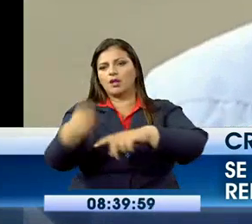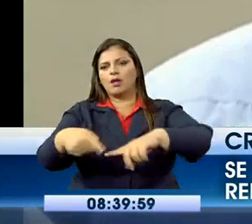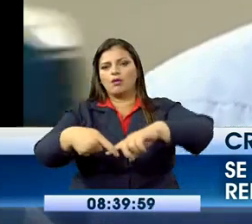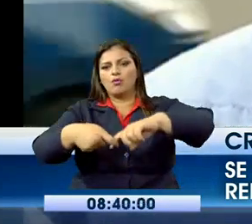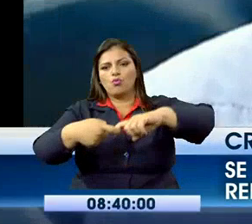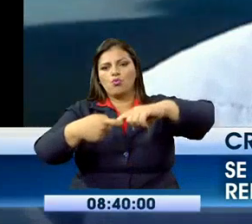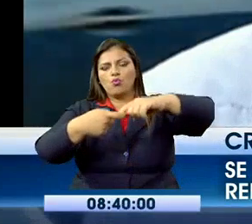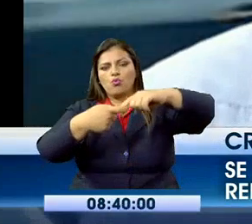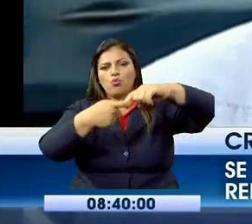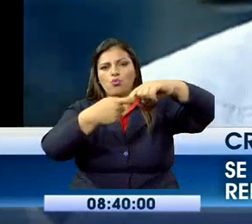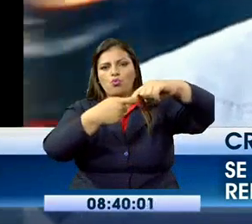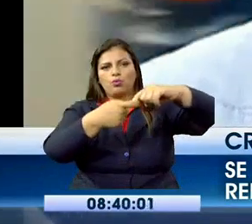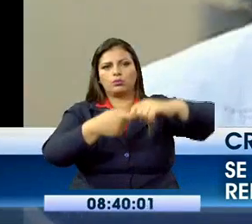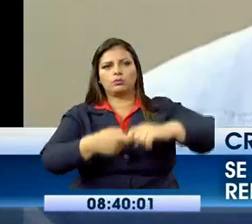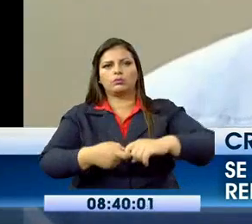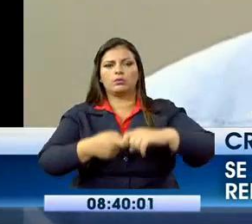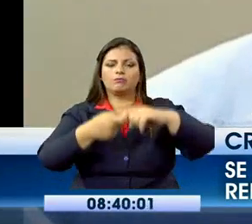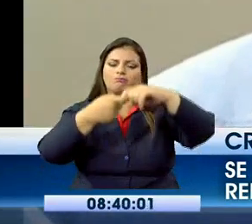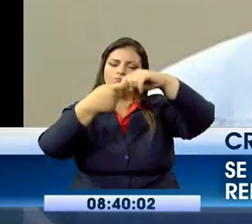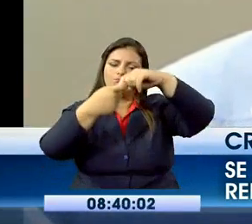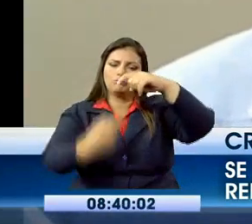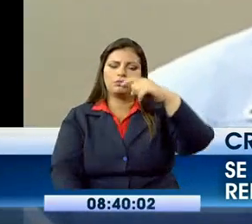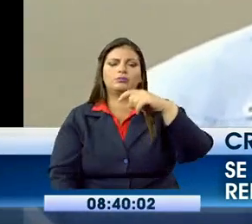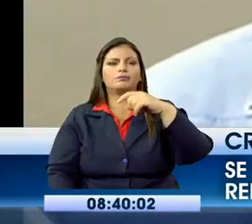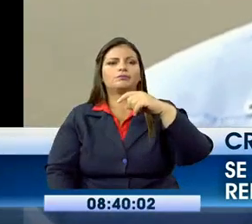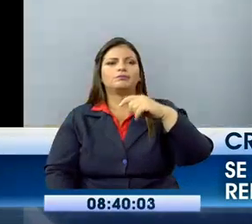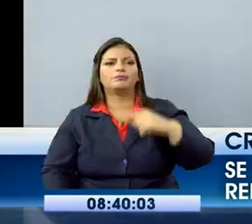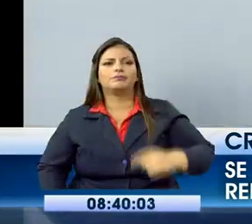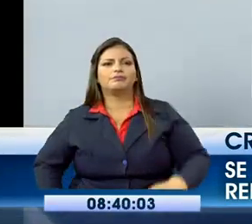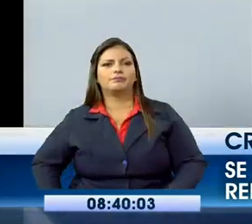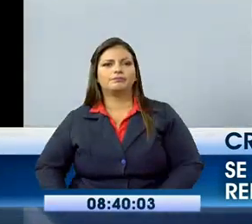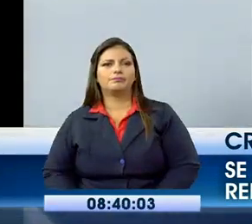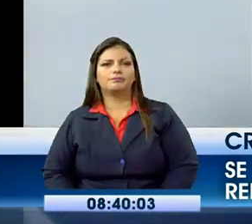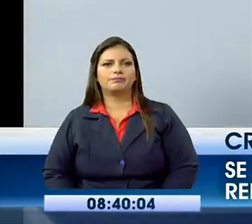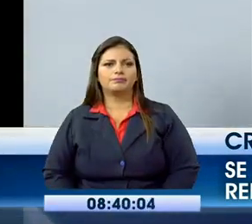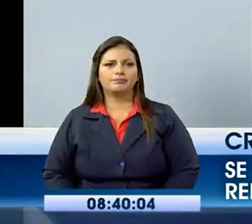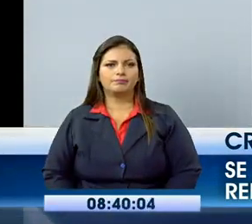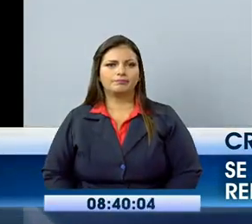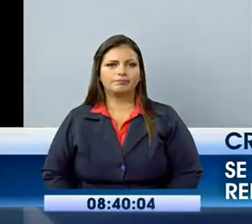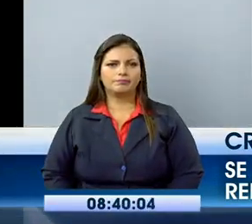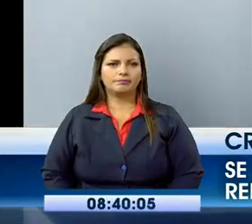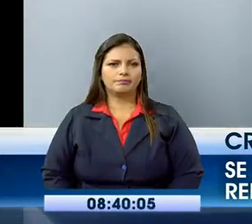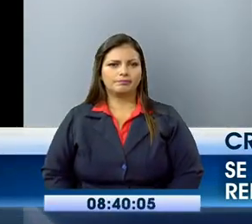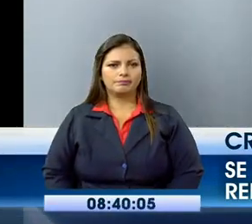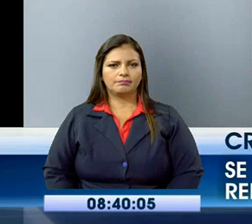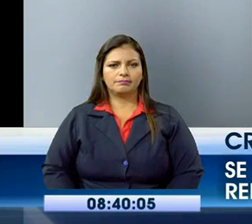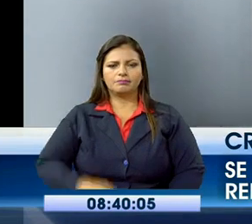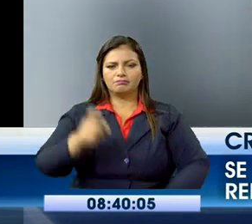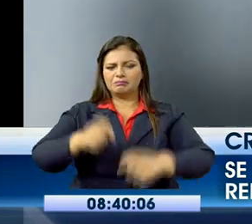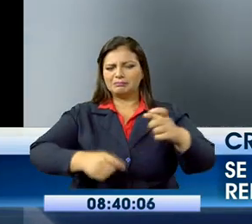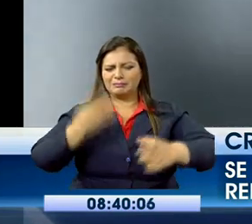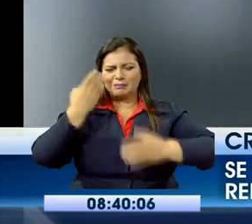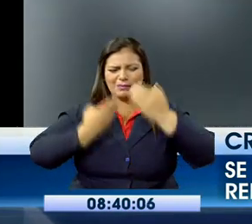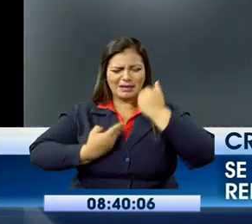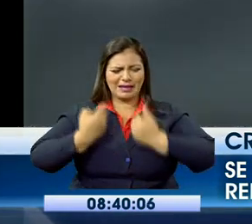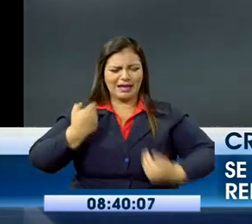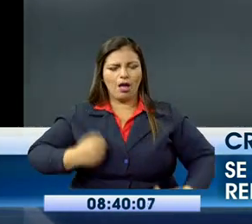diáfana, más agradable para poderla llevar bien. En este hecho no se registraron heridos ni víctimas